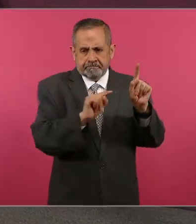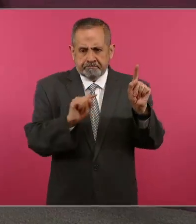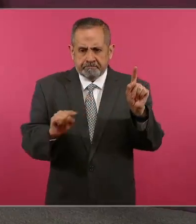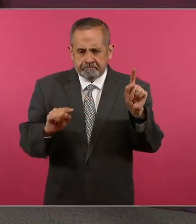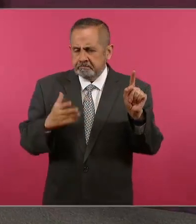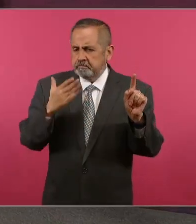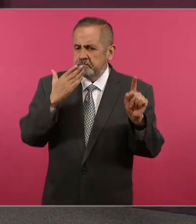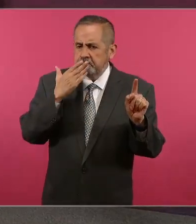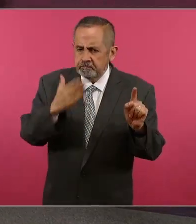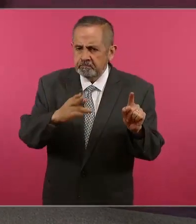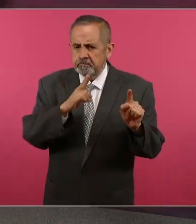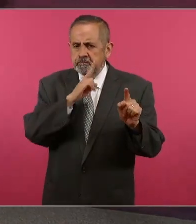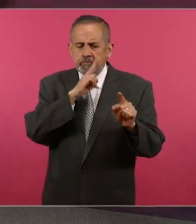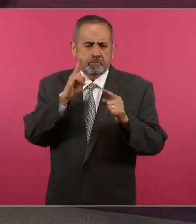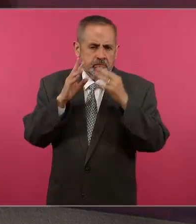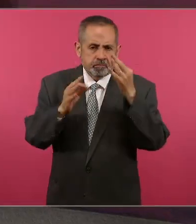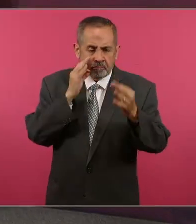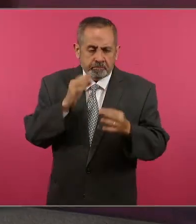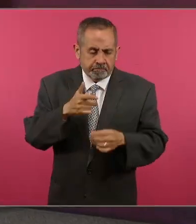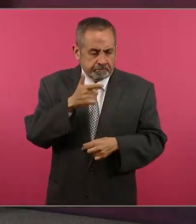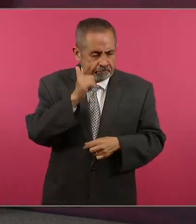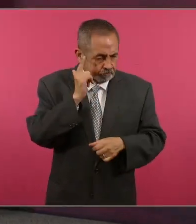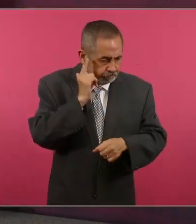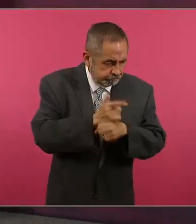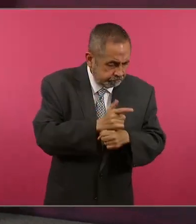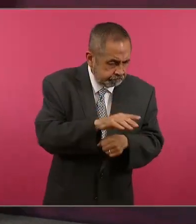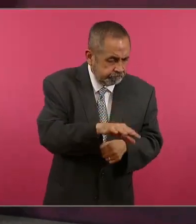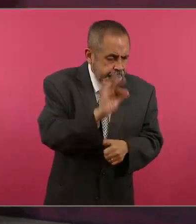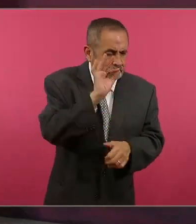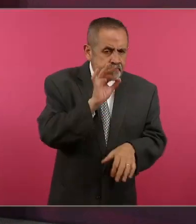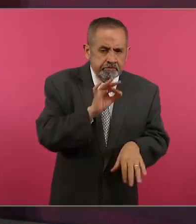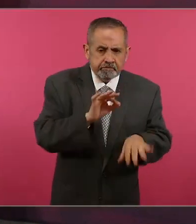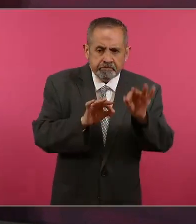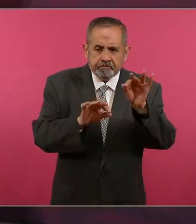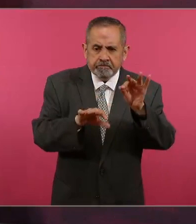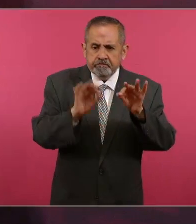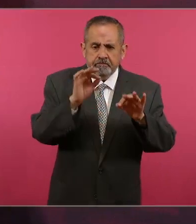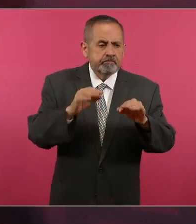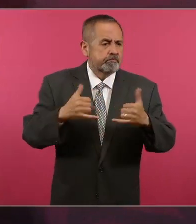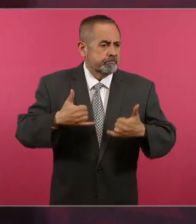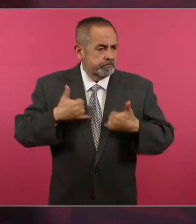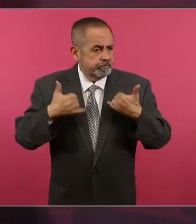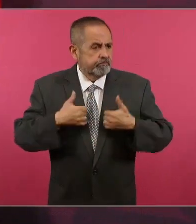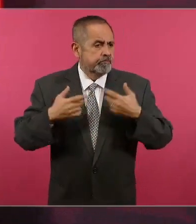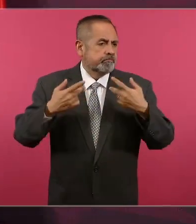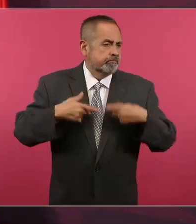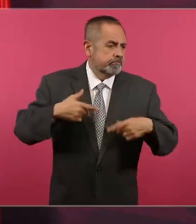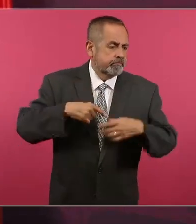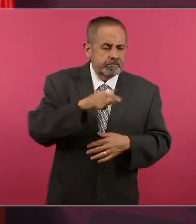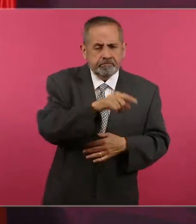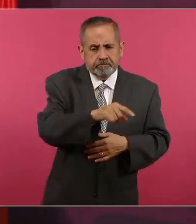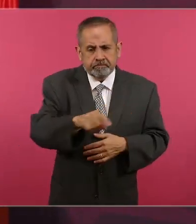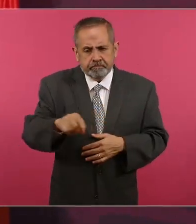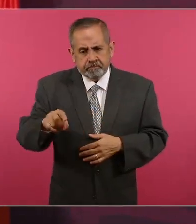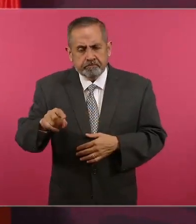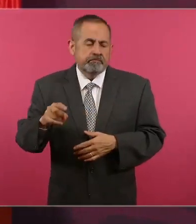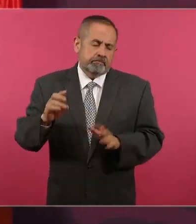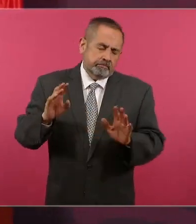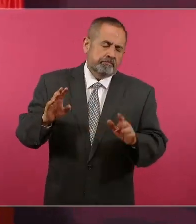porque se están encontrando jóvenes, personas que se